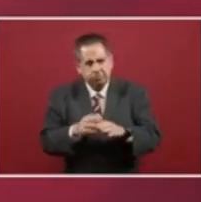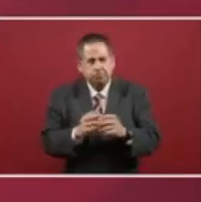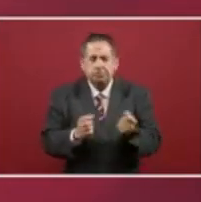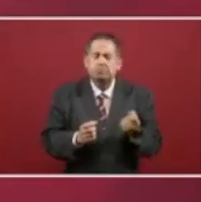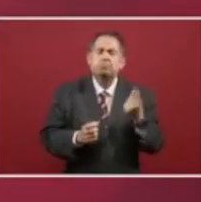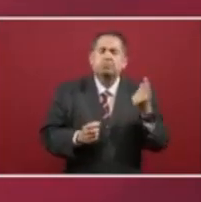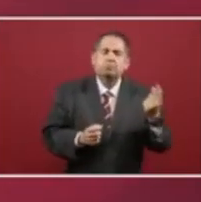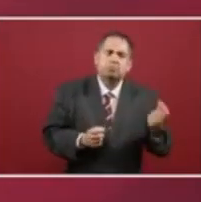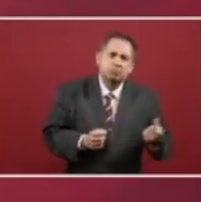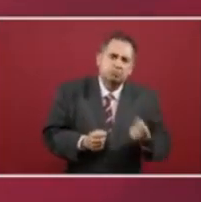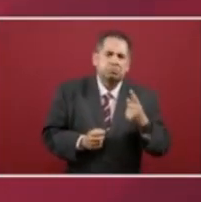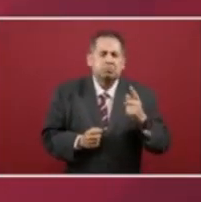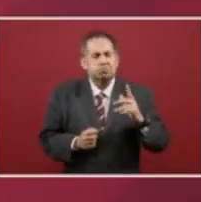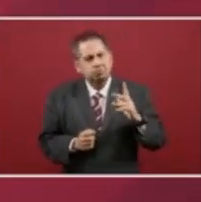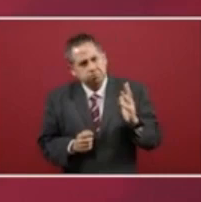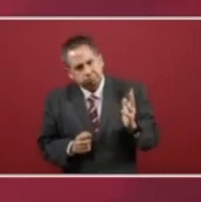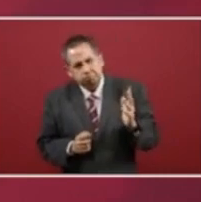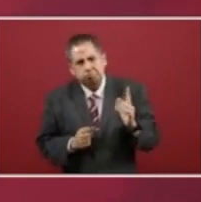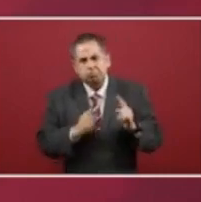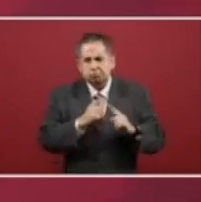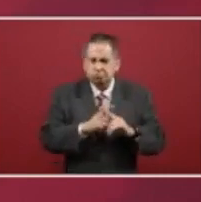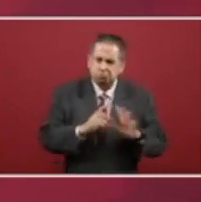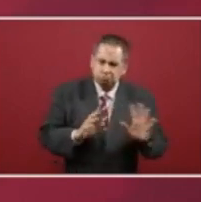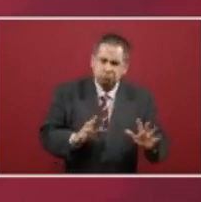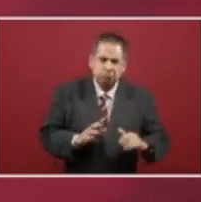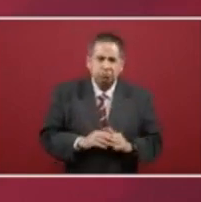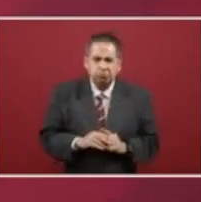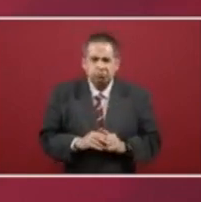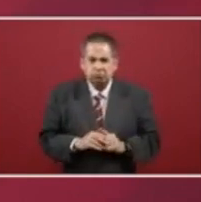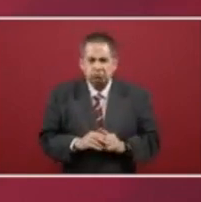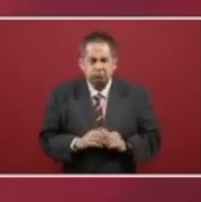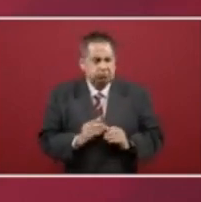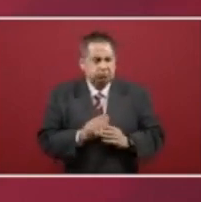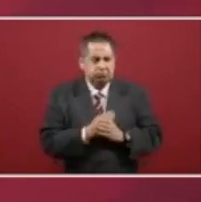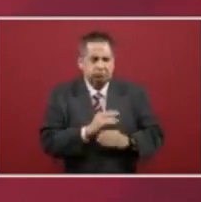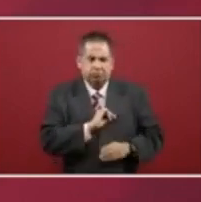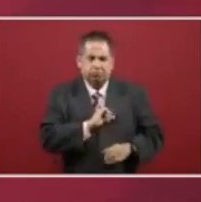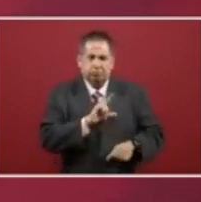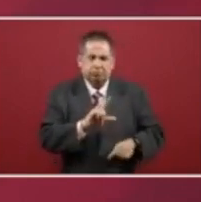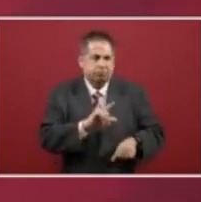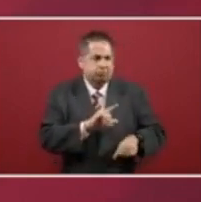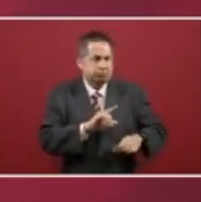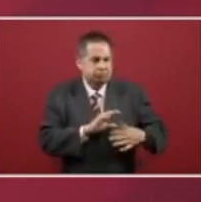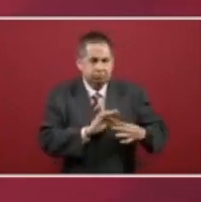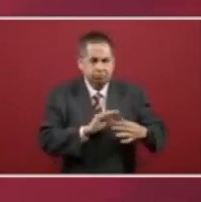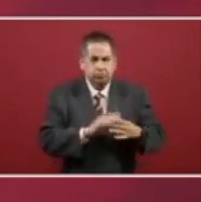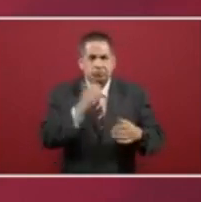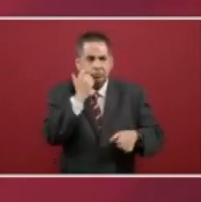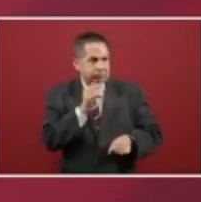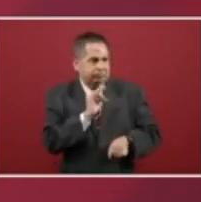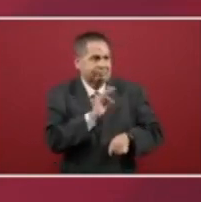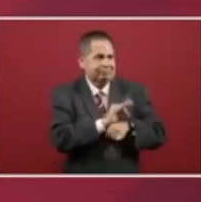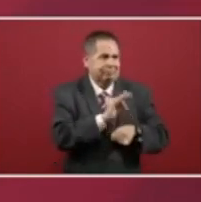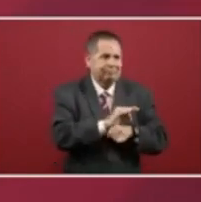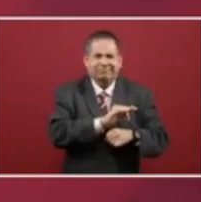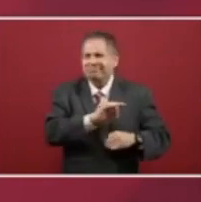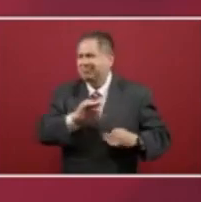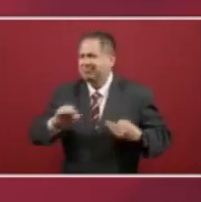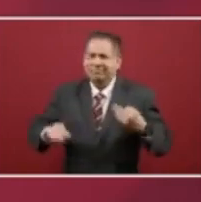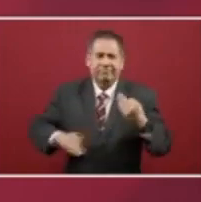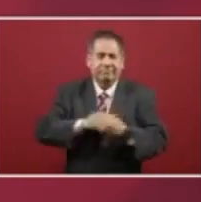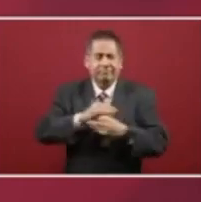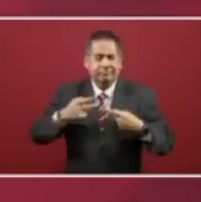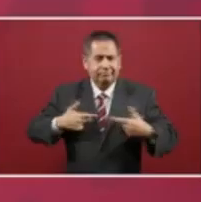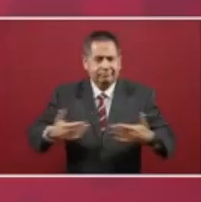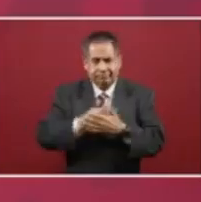excepciones por razones especiales. Yo quisiera proteger a todos los